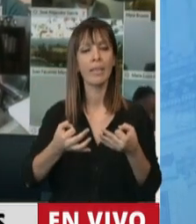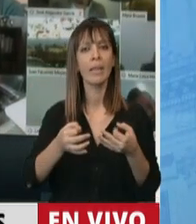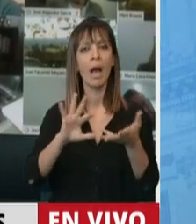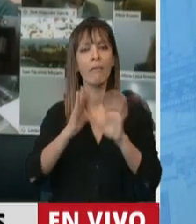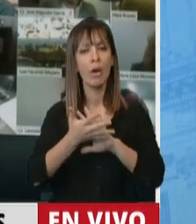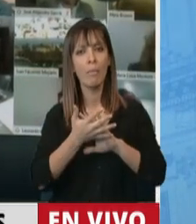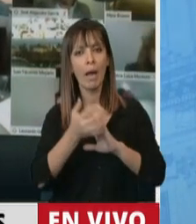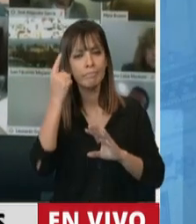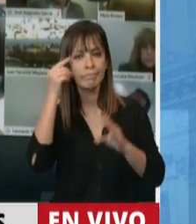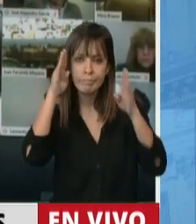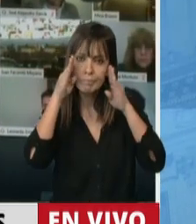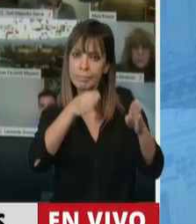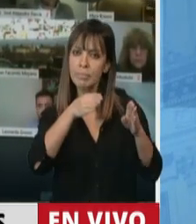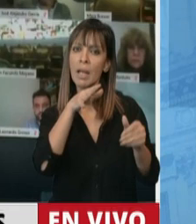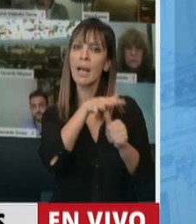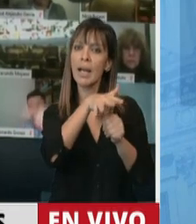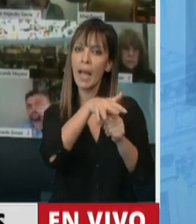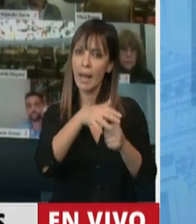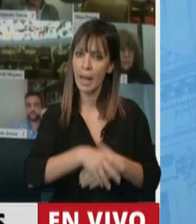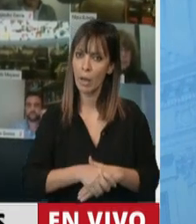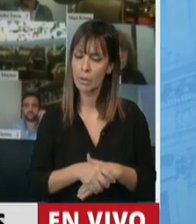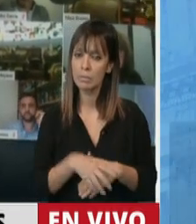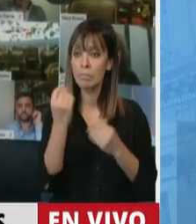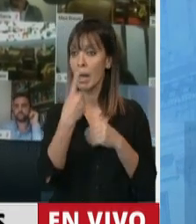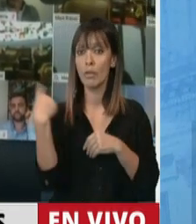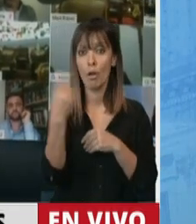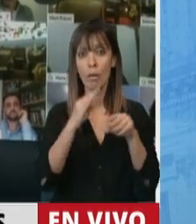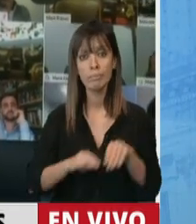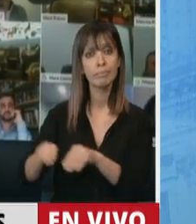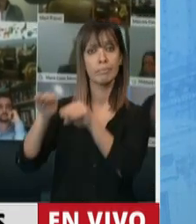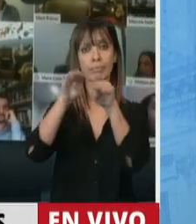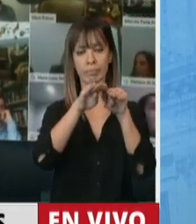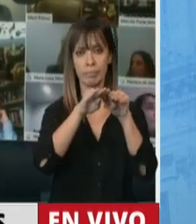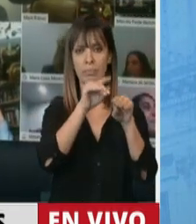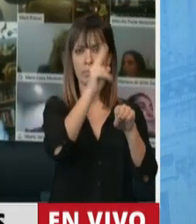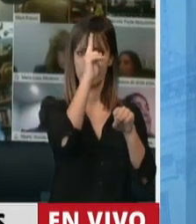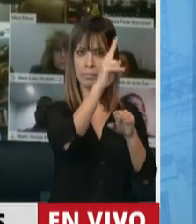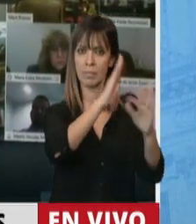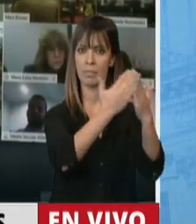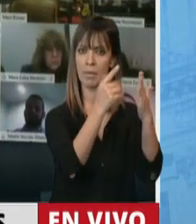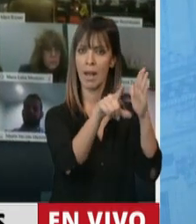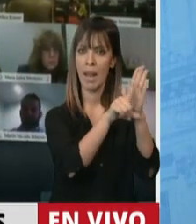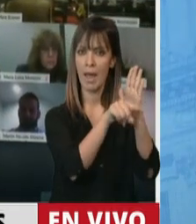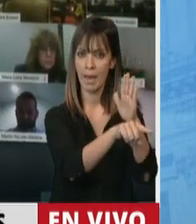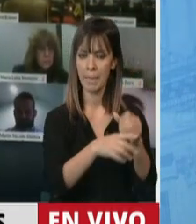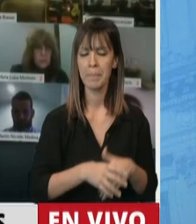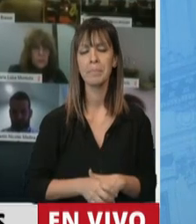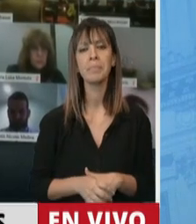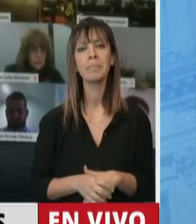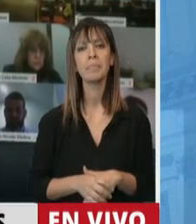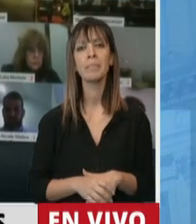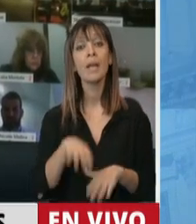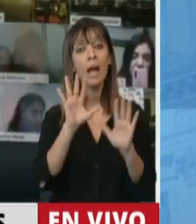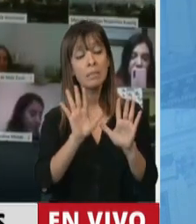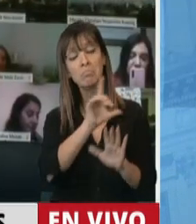género en la actividad para que seamos iguales todos ante la ley. Y así poder desarrollar en todo